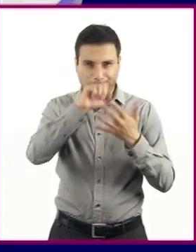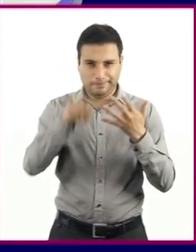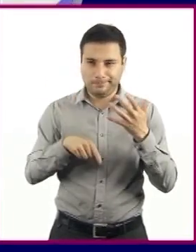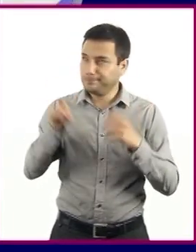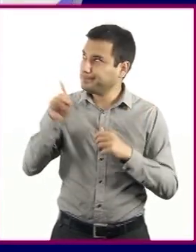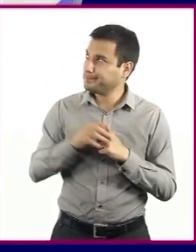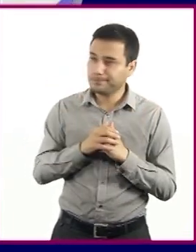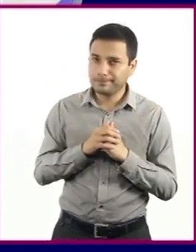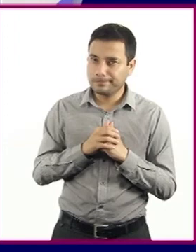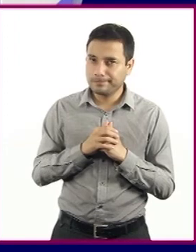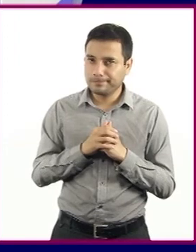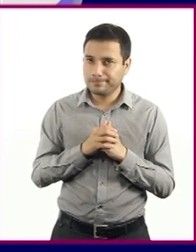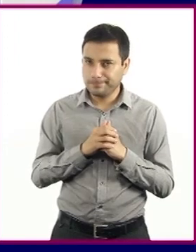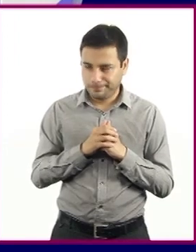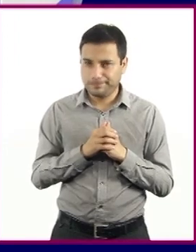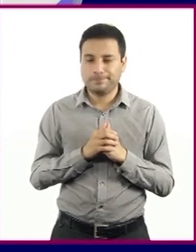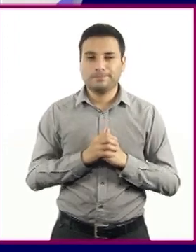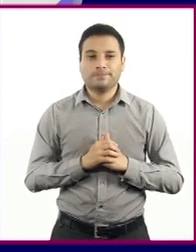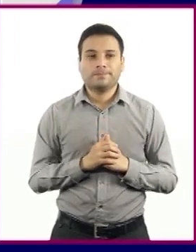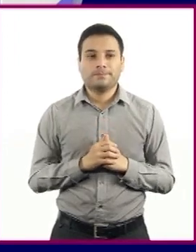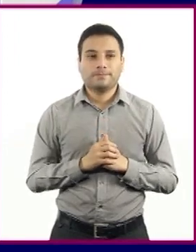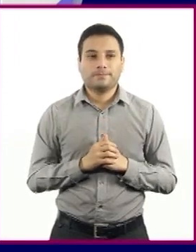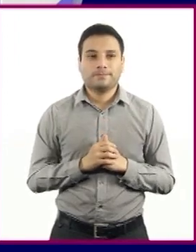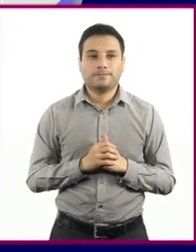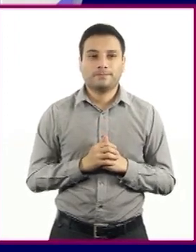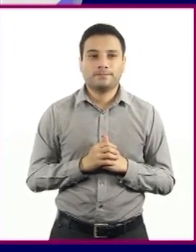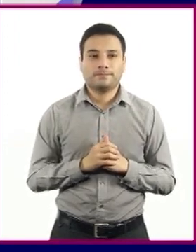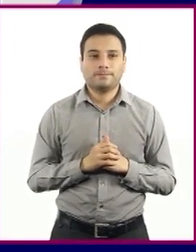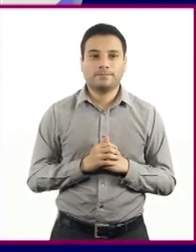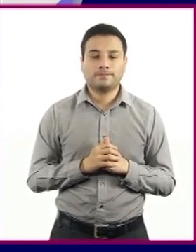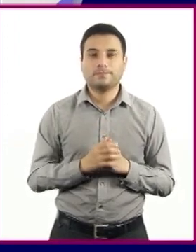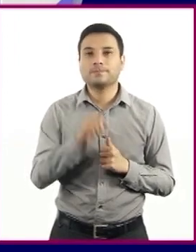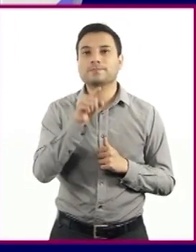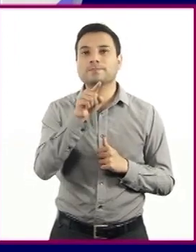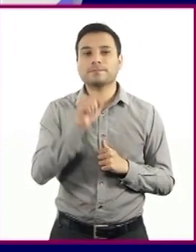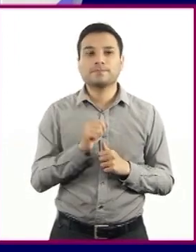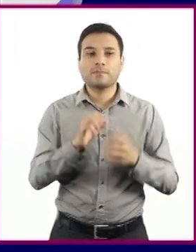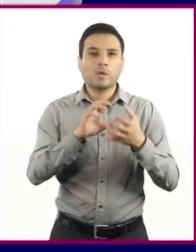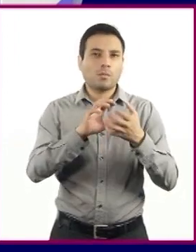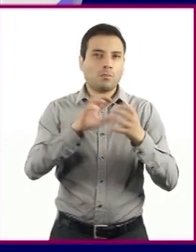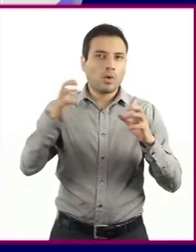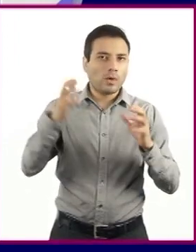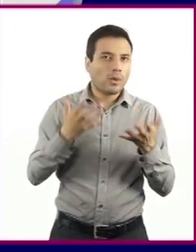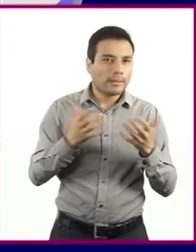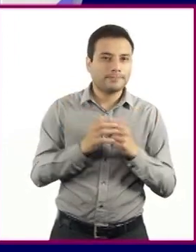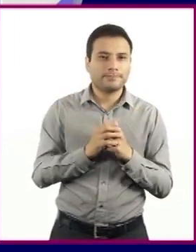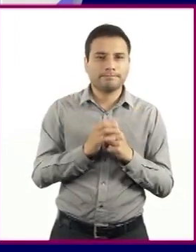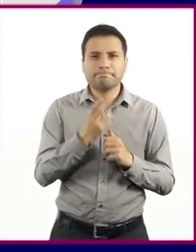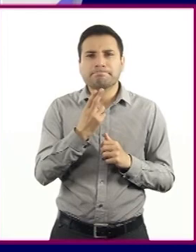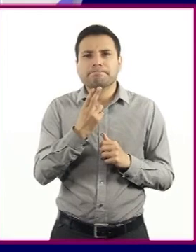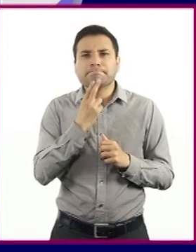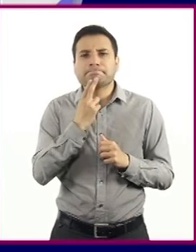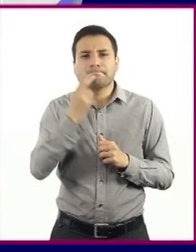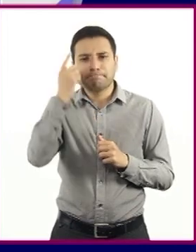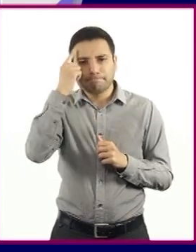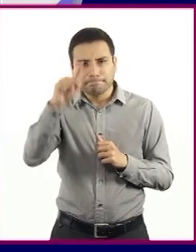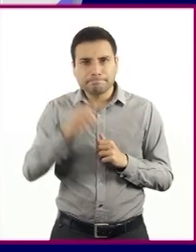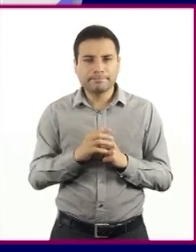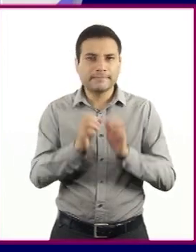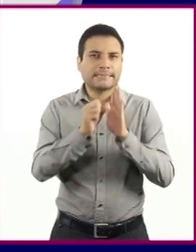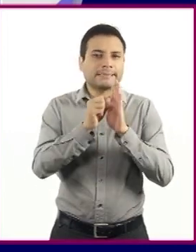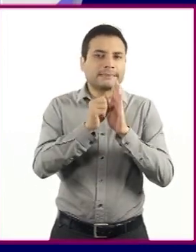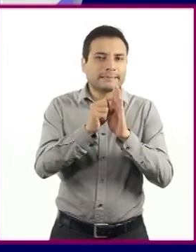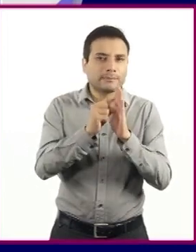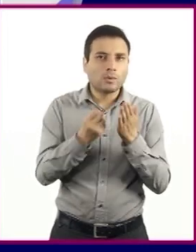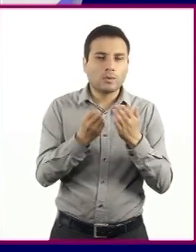se ejemplifica. En ella tienen que escribir molécula, uso común, los símbolos y el diagrama